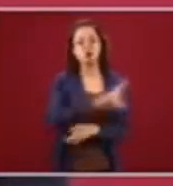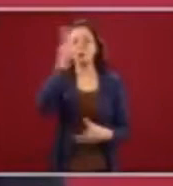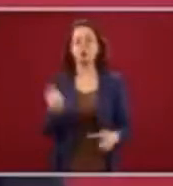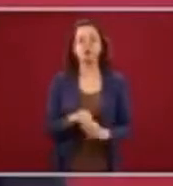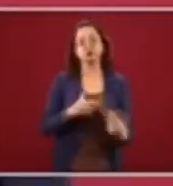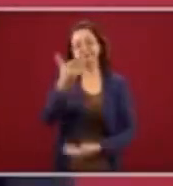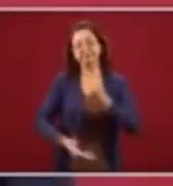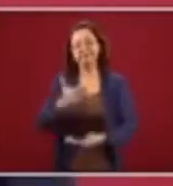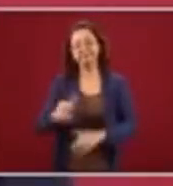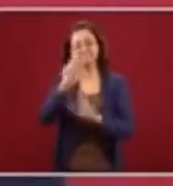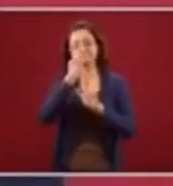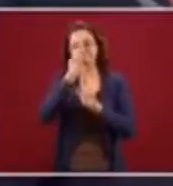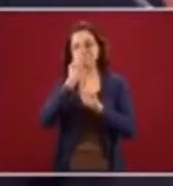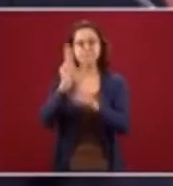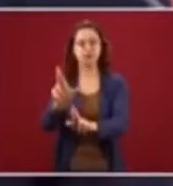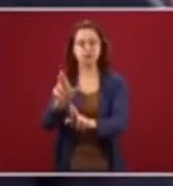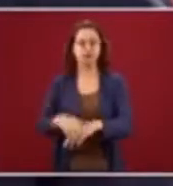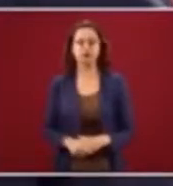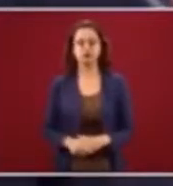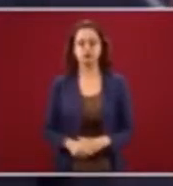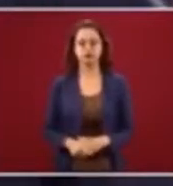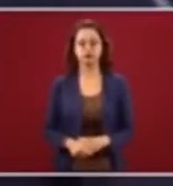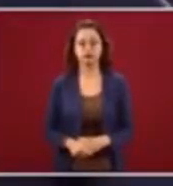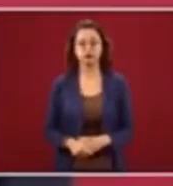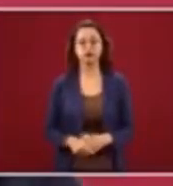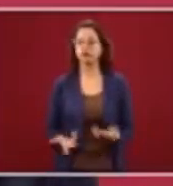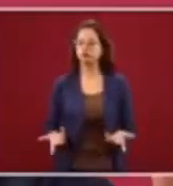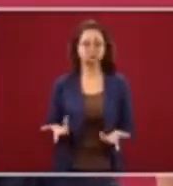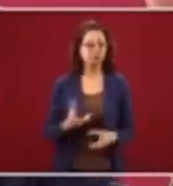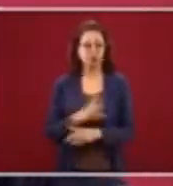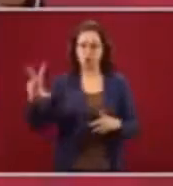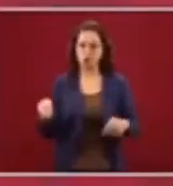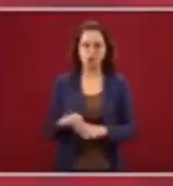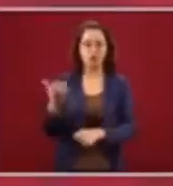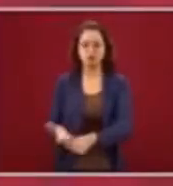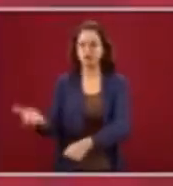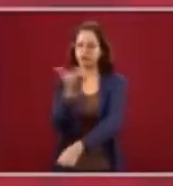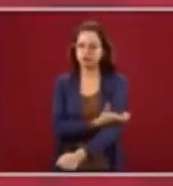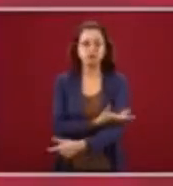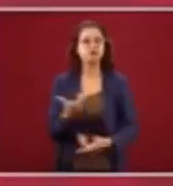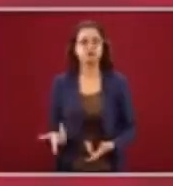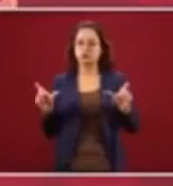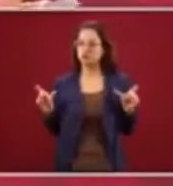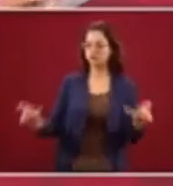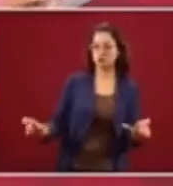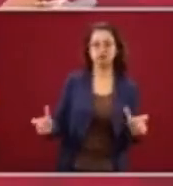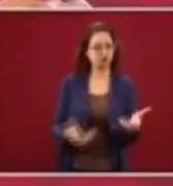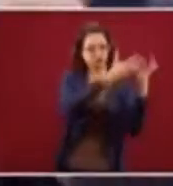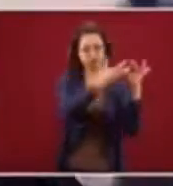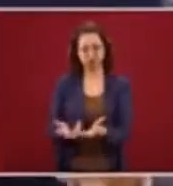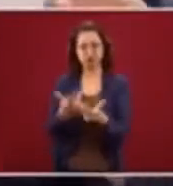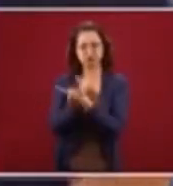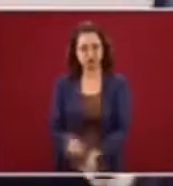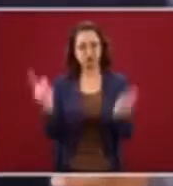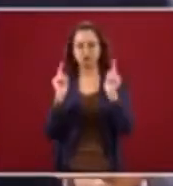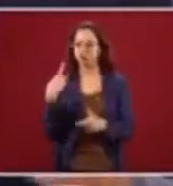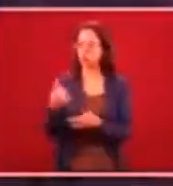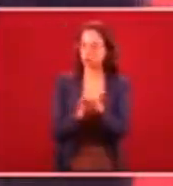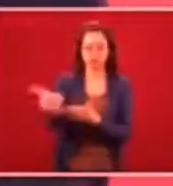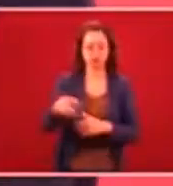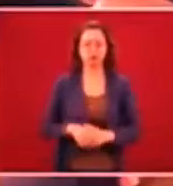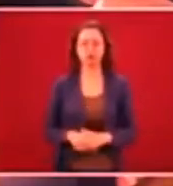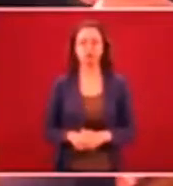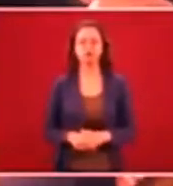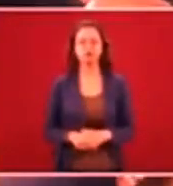todo, van a contar con todo el acompañamiento para que no sean molestados, están ejerciendo sus libertades.